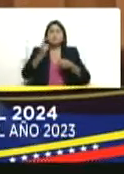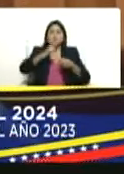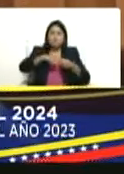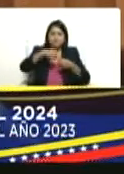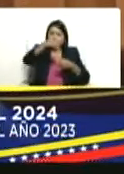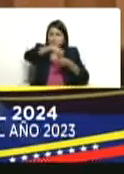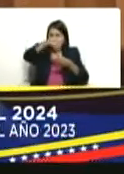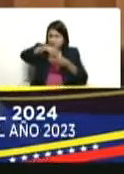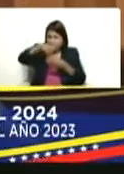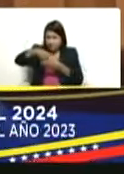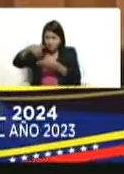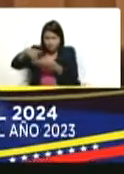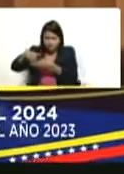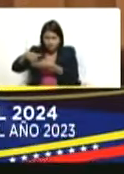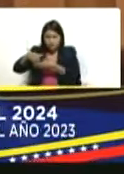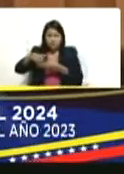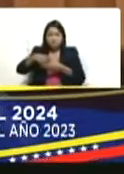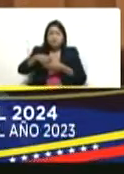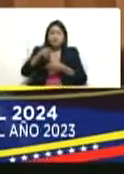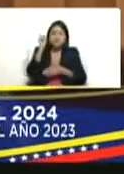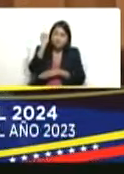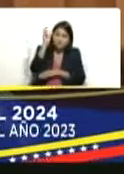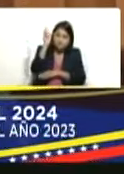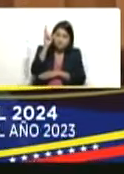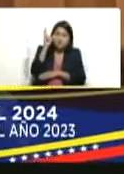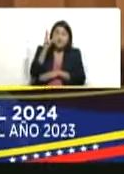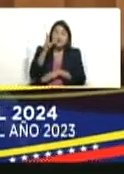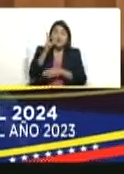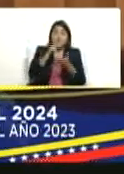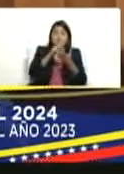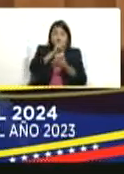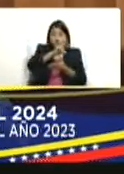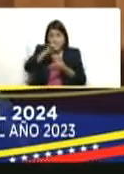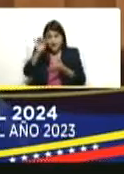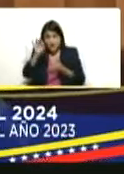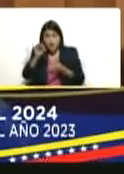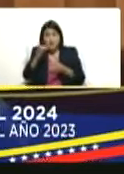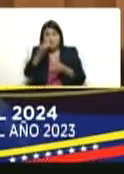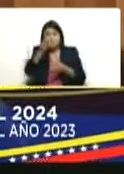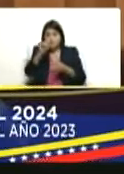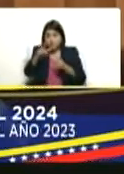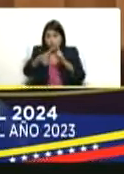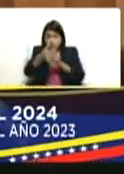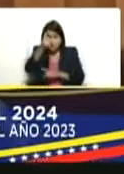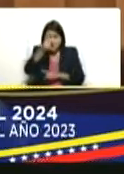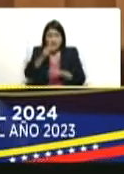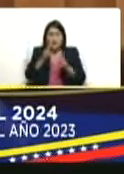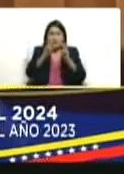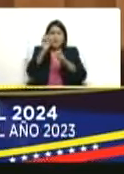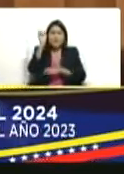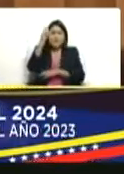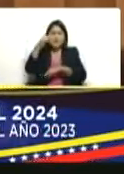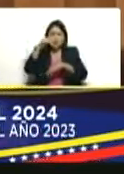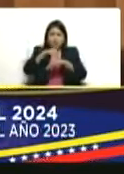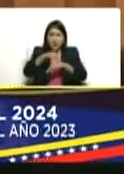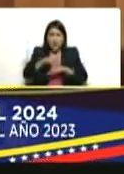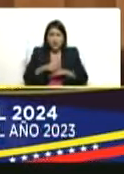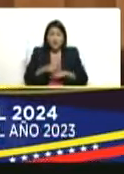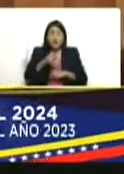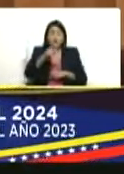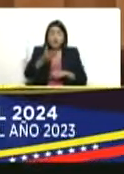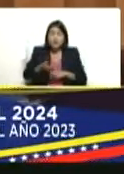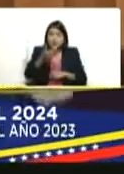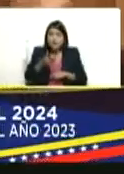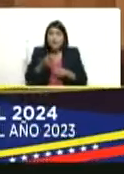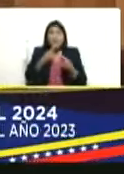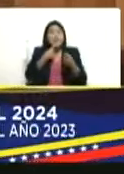elecciones parlamentarias del 2020 y fueran exitosas para la nueva Asamblea. Fue clave el diálogo